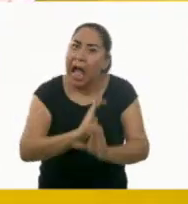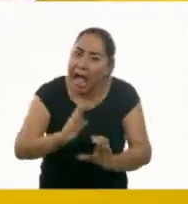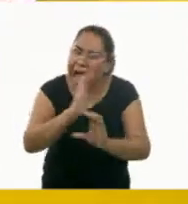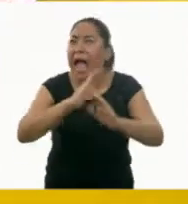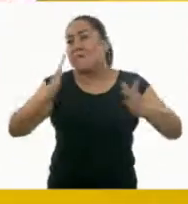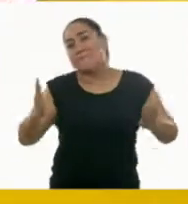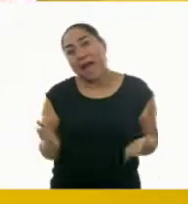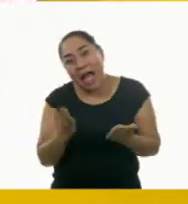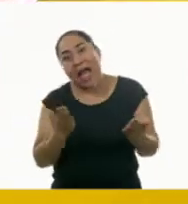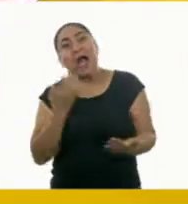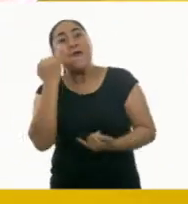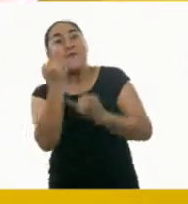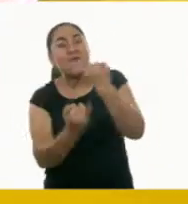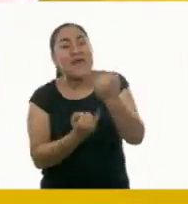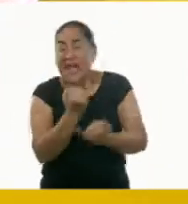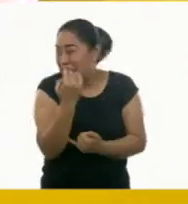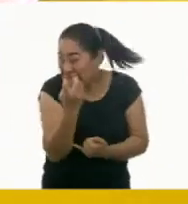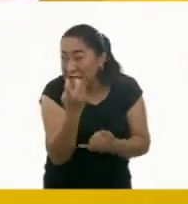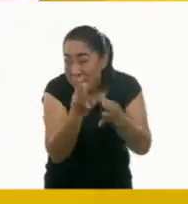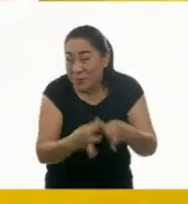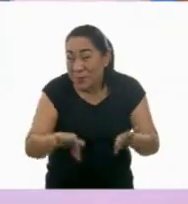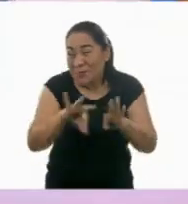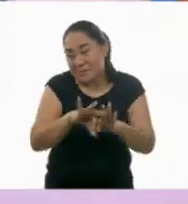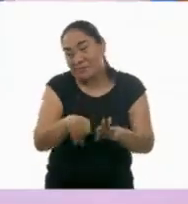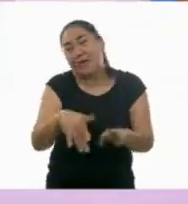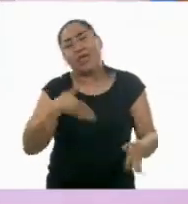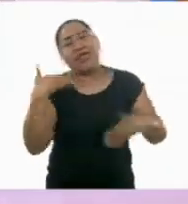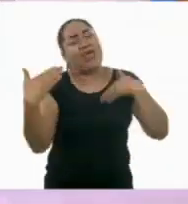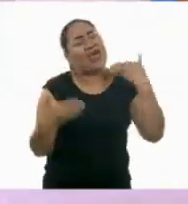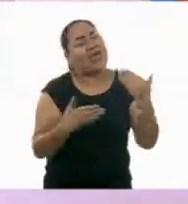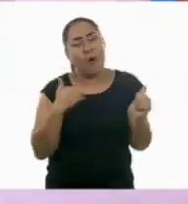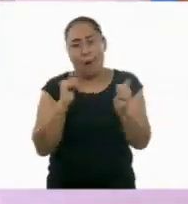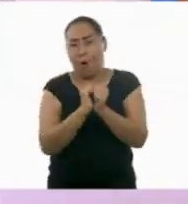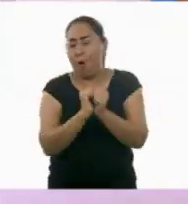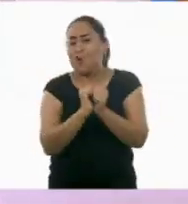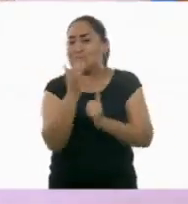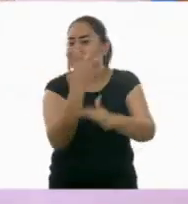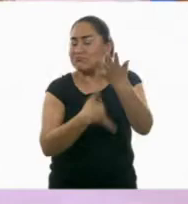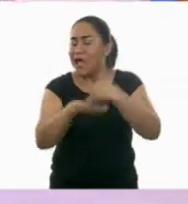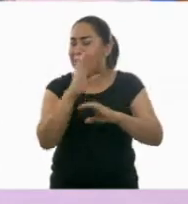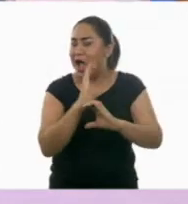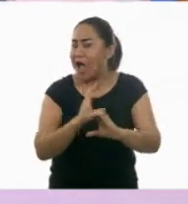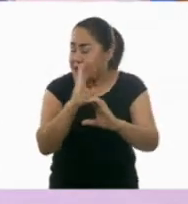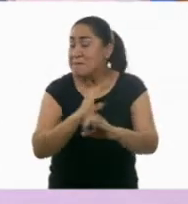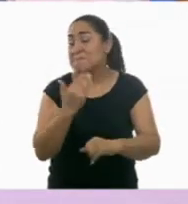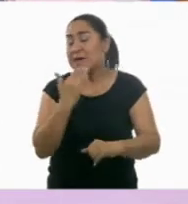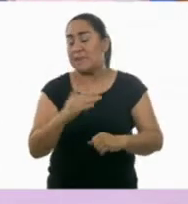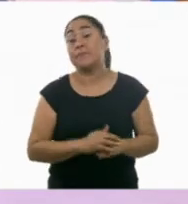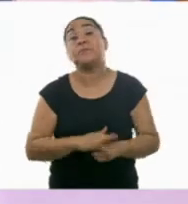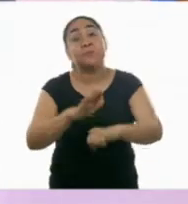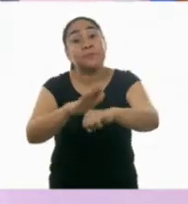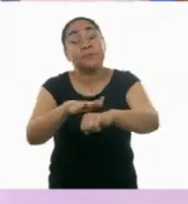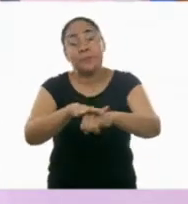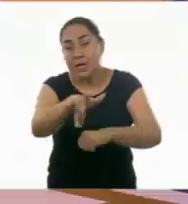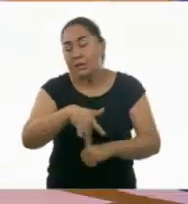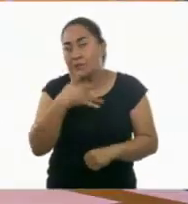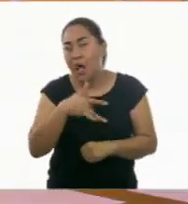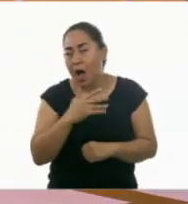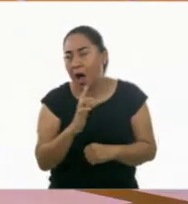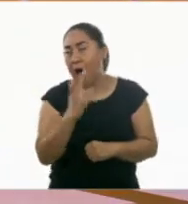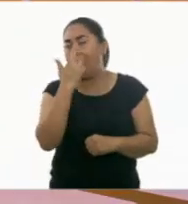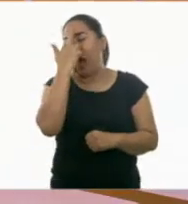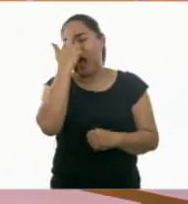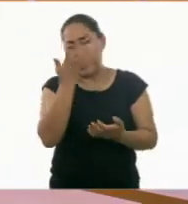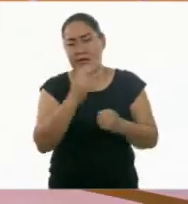bailando, jugando. De eso se trata. Disfrutando mucho de esta canción. Pero ahora, recordemos que